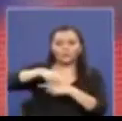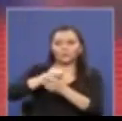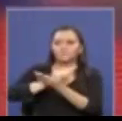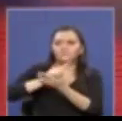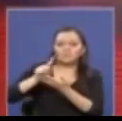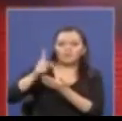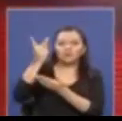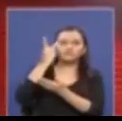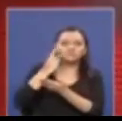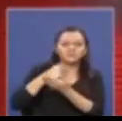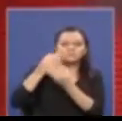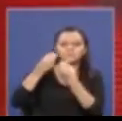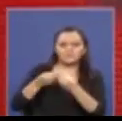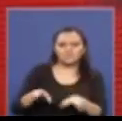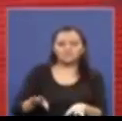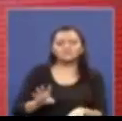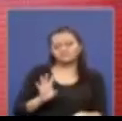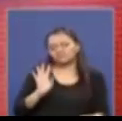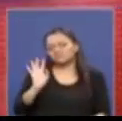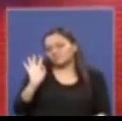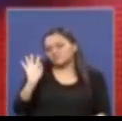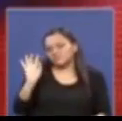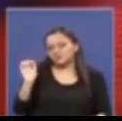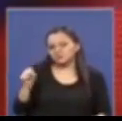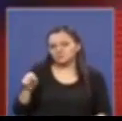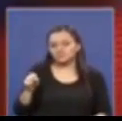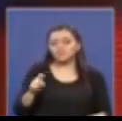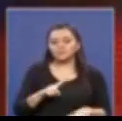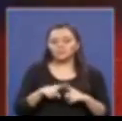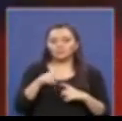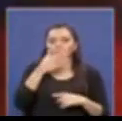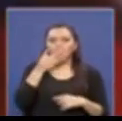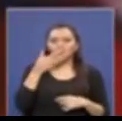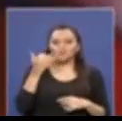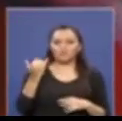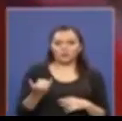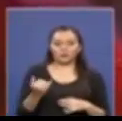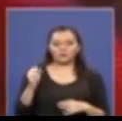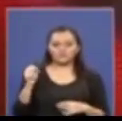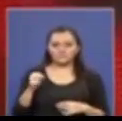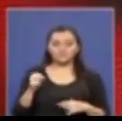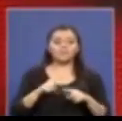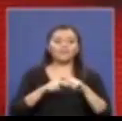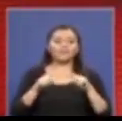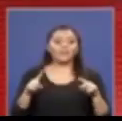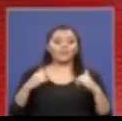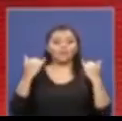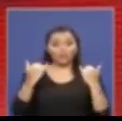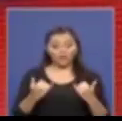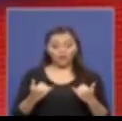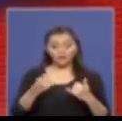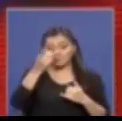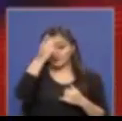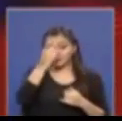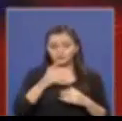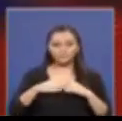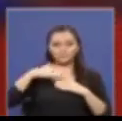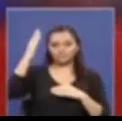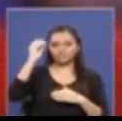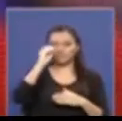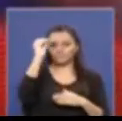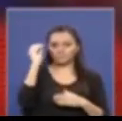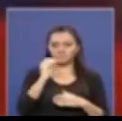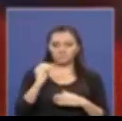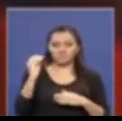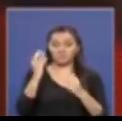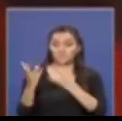semana, y muchos lo resuelven nuestra policía, por si acaso, que ha mejorado muchísimo en esto. Entonces, la tasa de resolución es muy alta, de